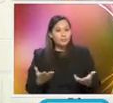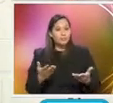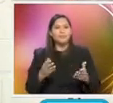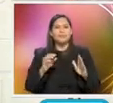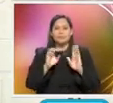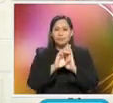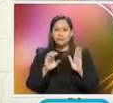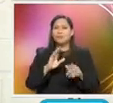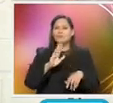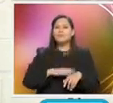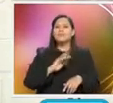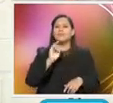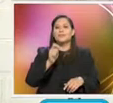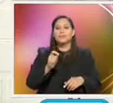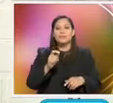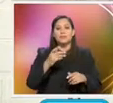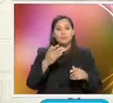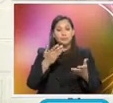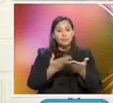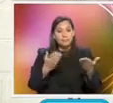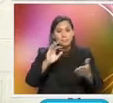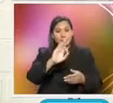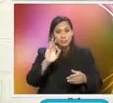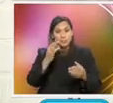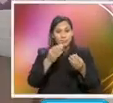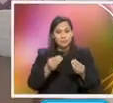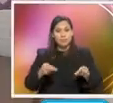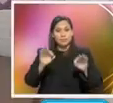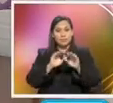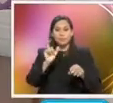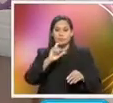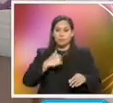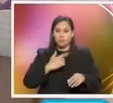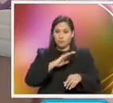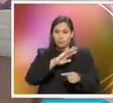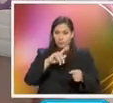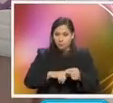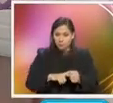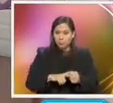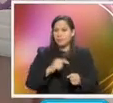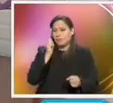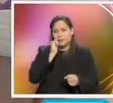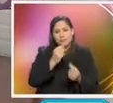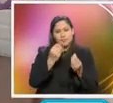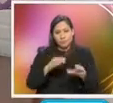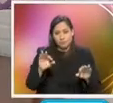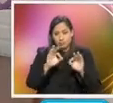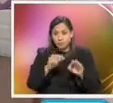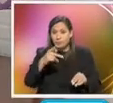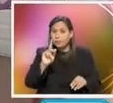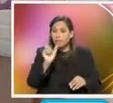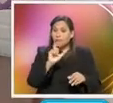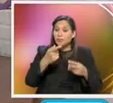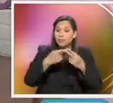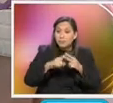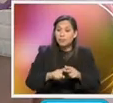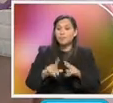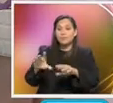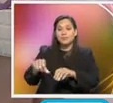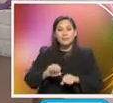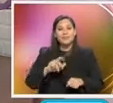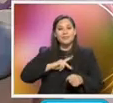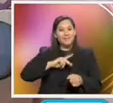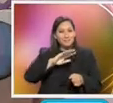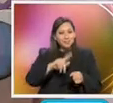en una etapa importante de cuando vamos a tener mascotas. Siempre es relevante, pero cuando estamos por comenzar con una mascota,